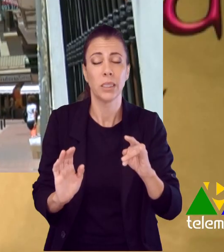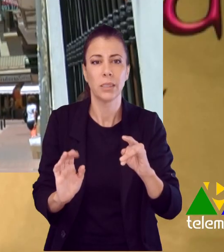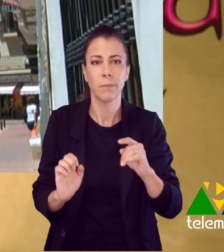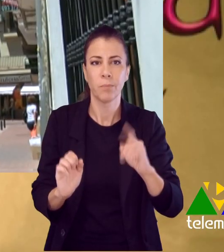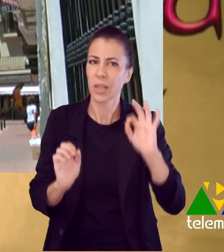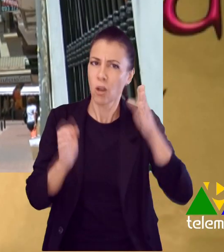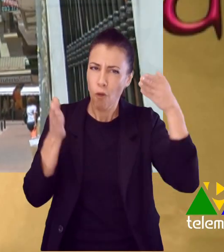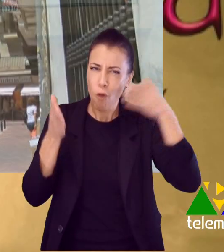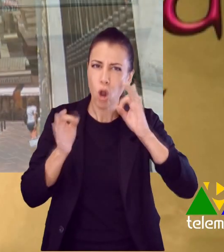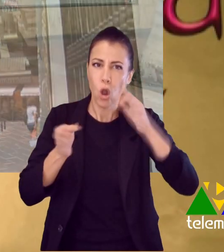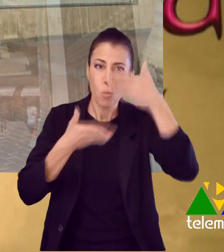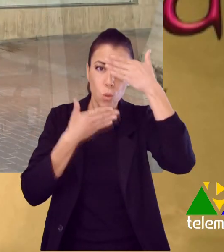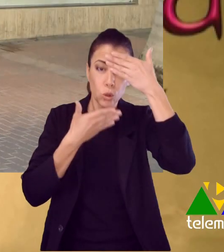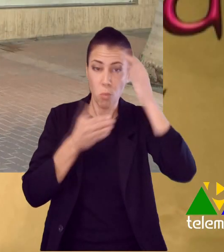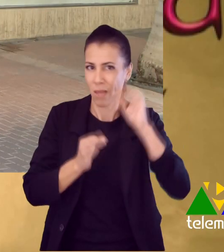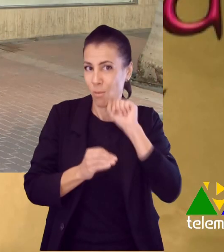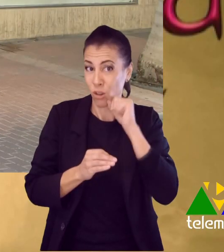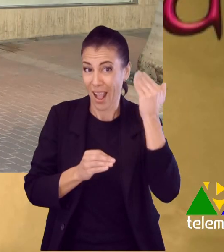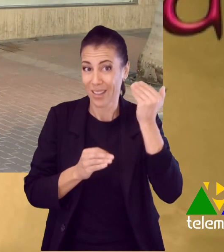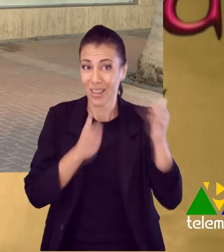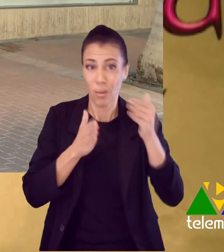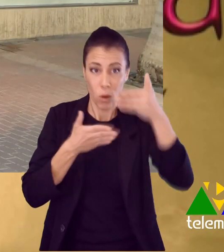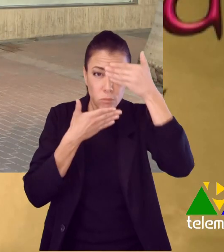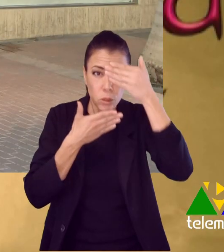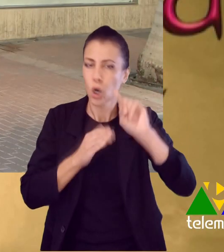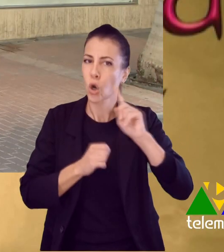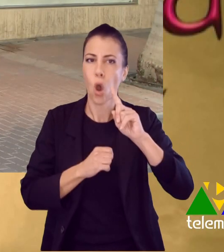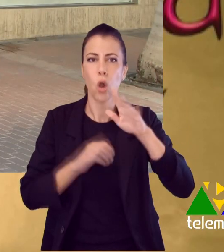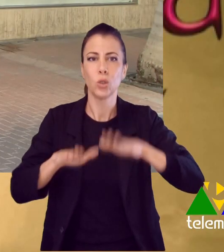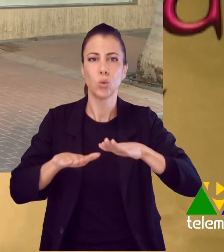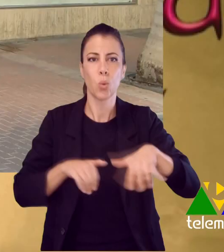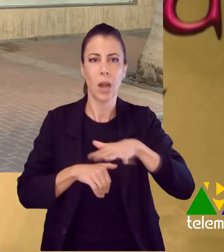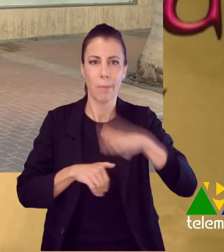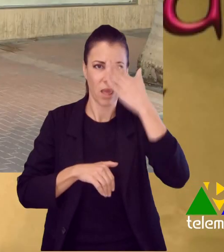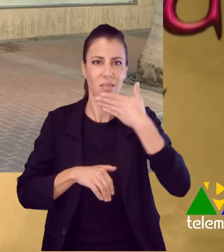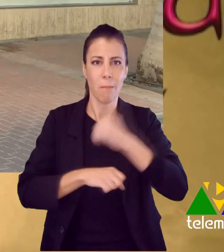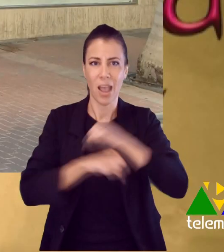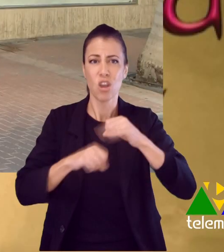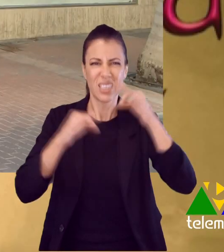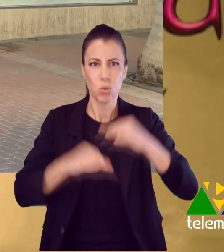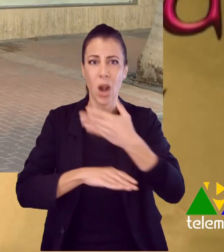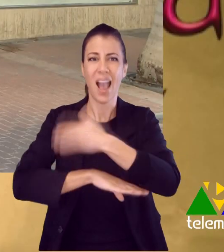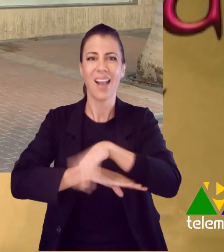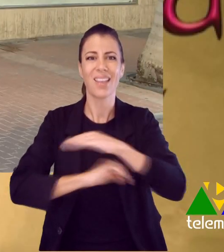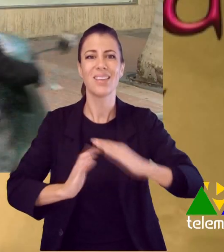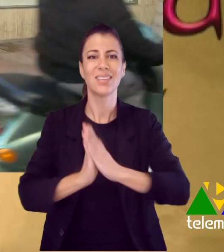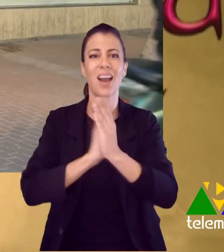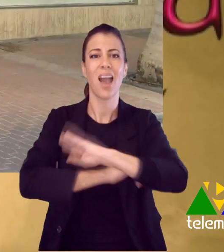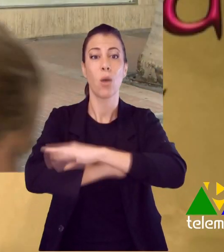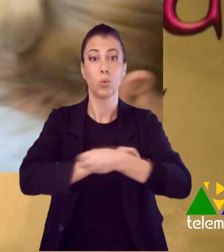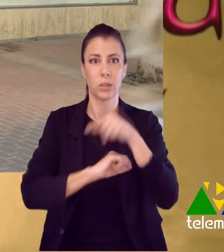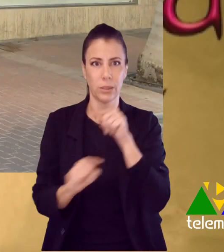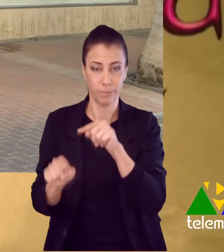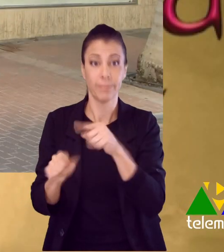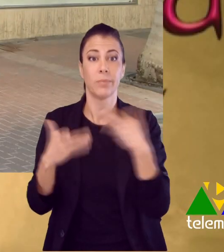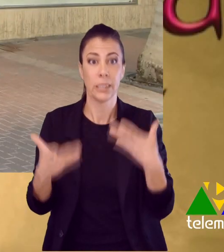zoco musulmán, del Motril musulmán, no estuvo en la Plaza Mayor, sino en lo que hay los Agustinos, en esa zona de